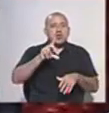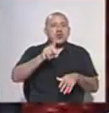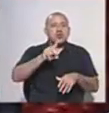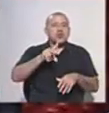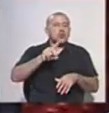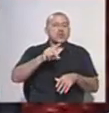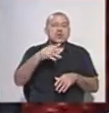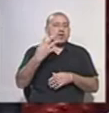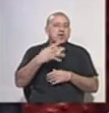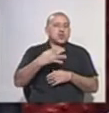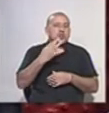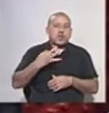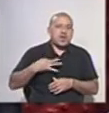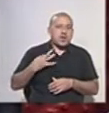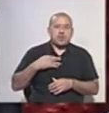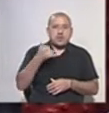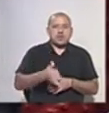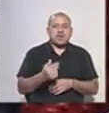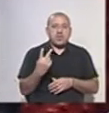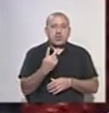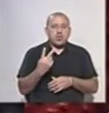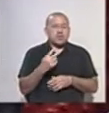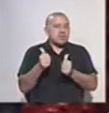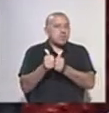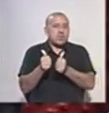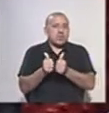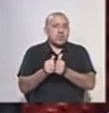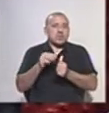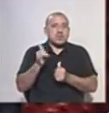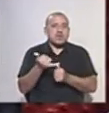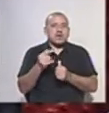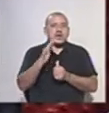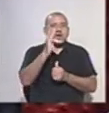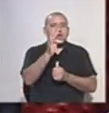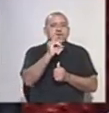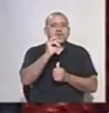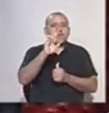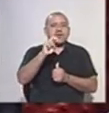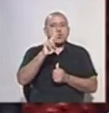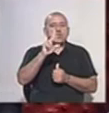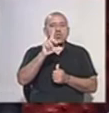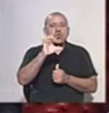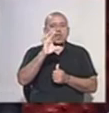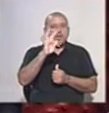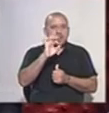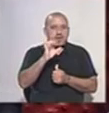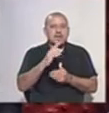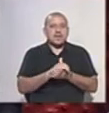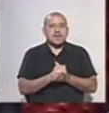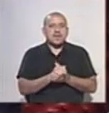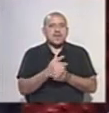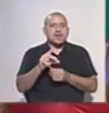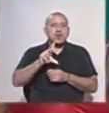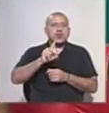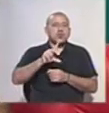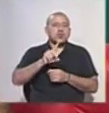Sí. Desde esa... Firulete contra farsa. Sí, desde siempre, los... Siempre el mismo periplo, así tú. Sí, desde los 12,